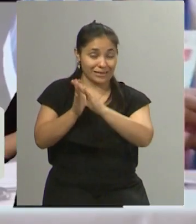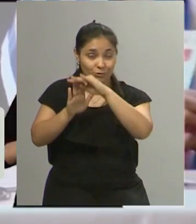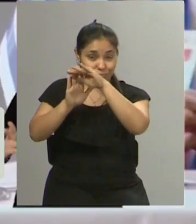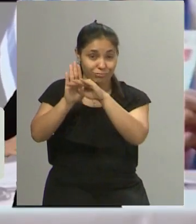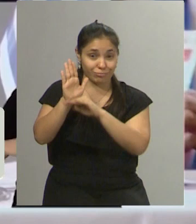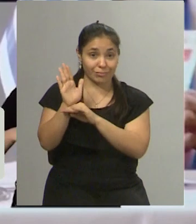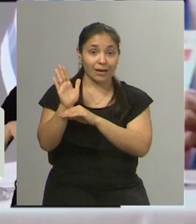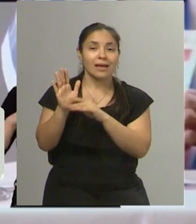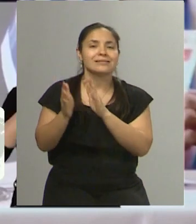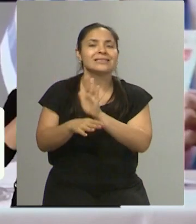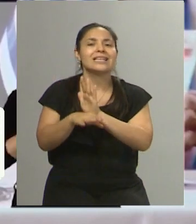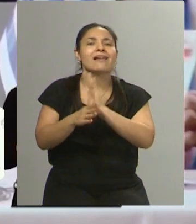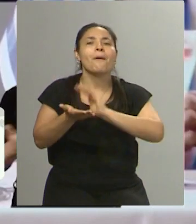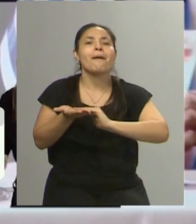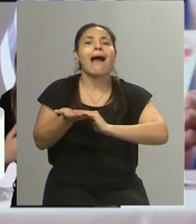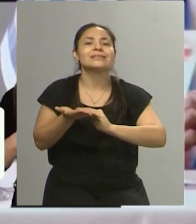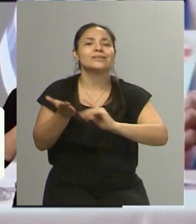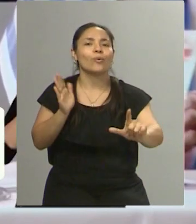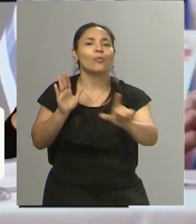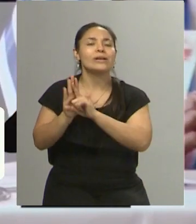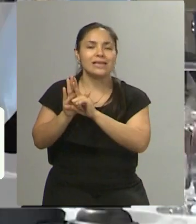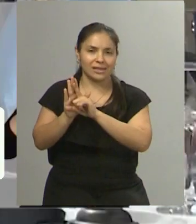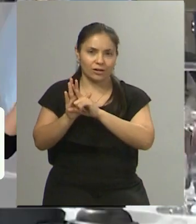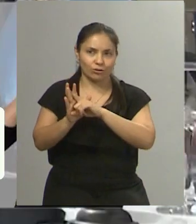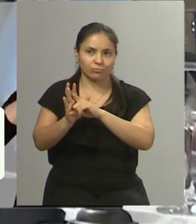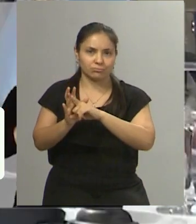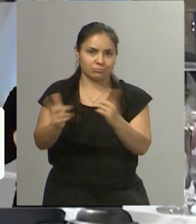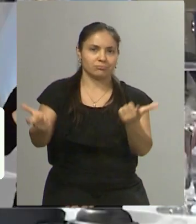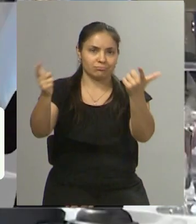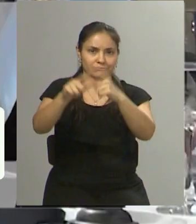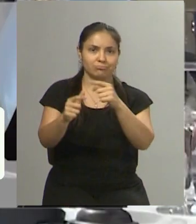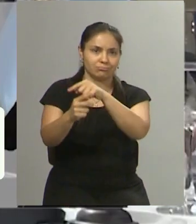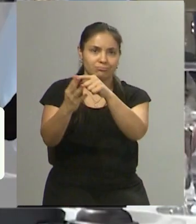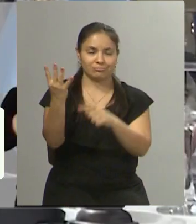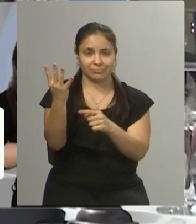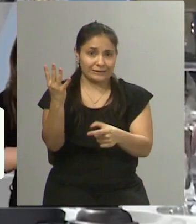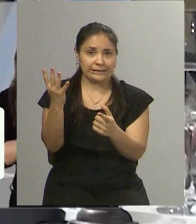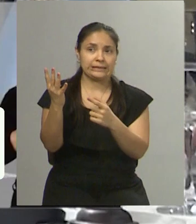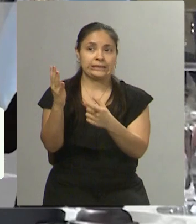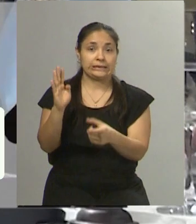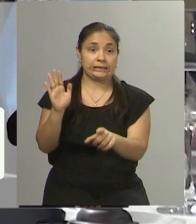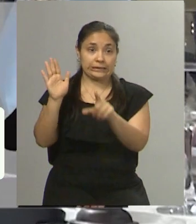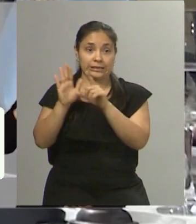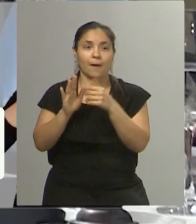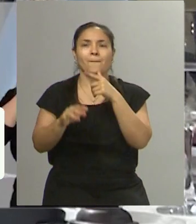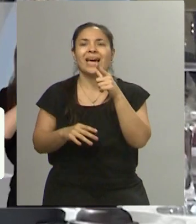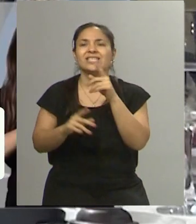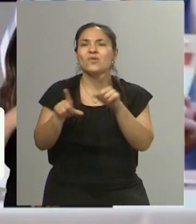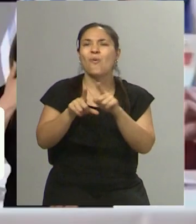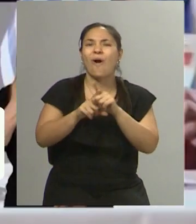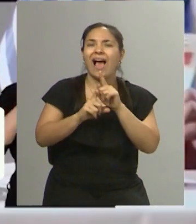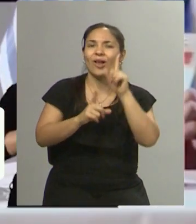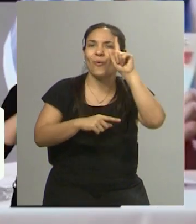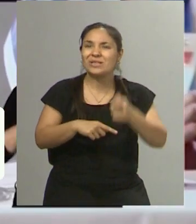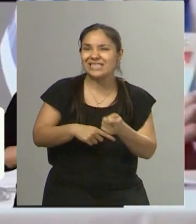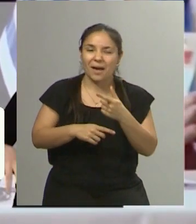establece como base del sistema jurídico de la Unión Europea. Y esto que parece muy juridicista, en el fondo